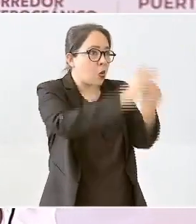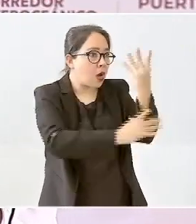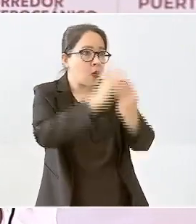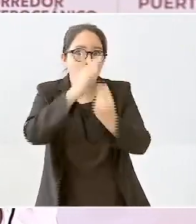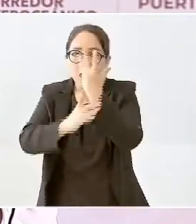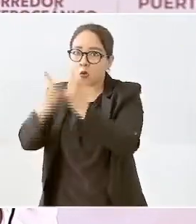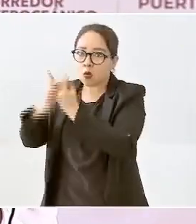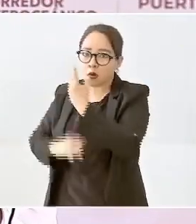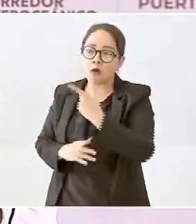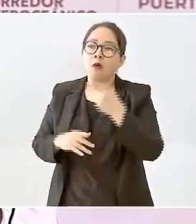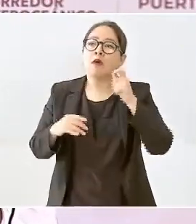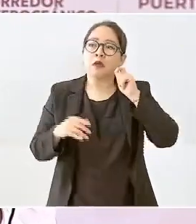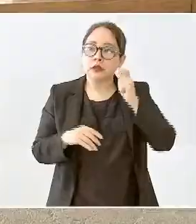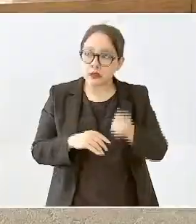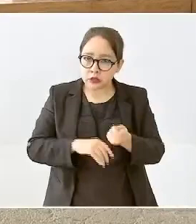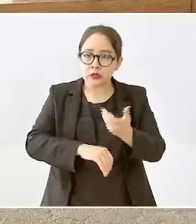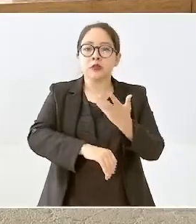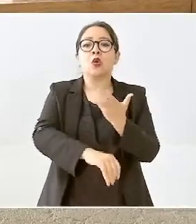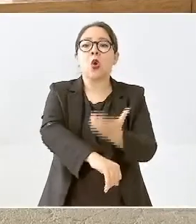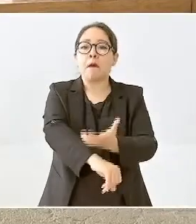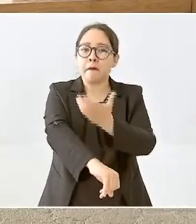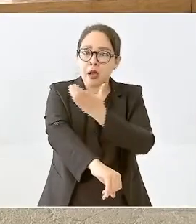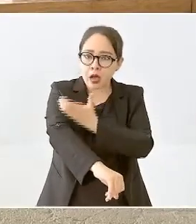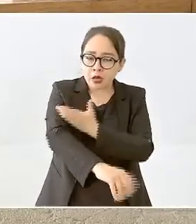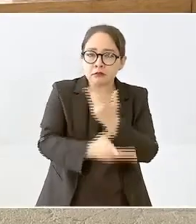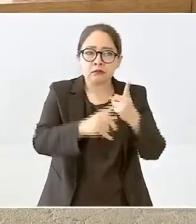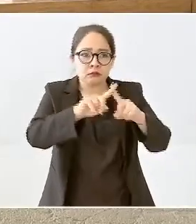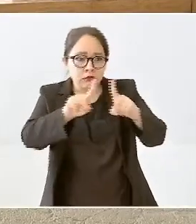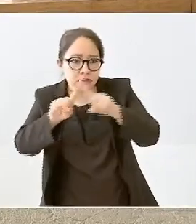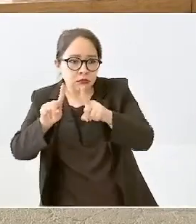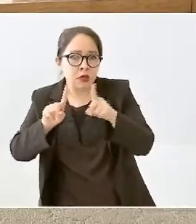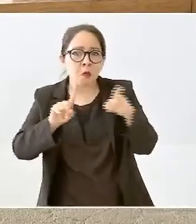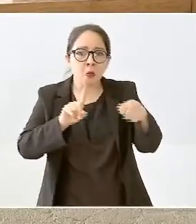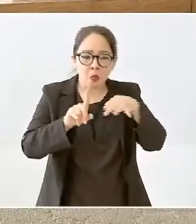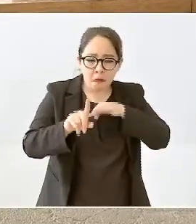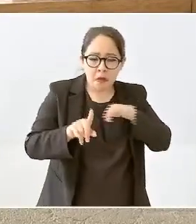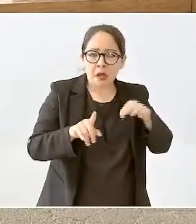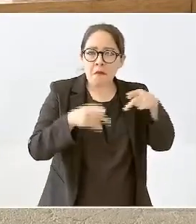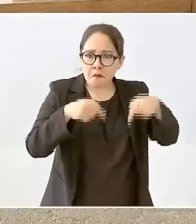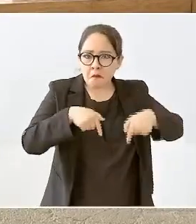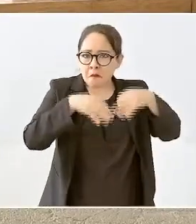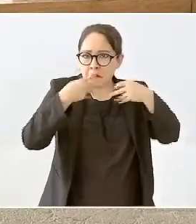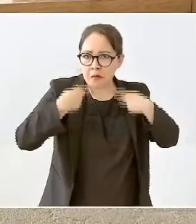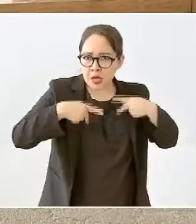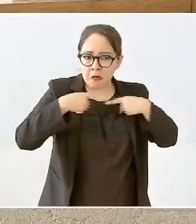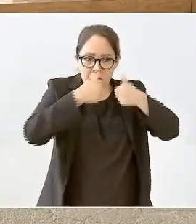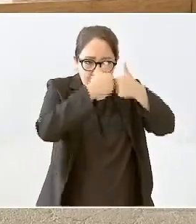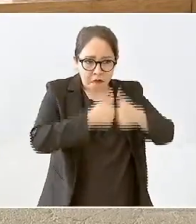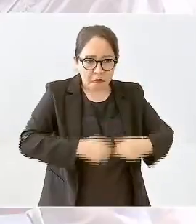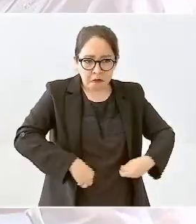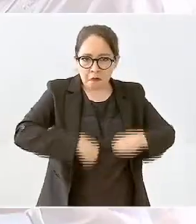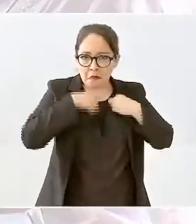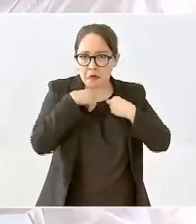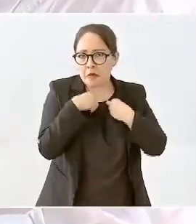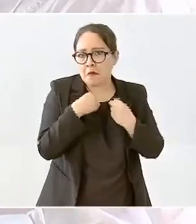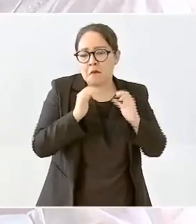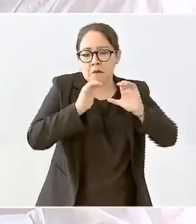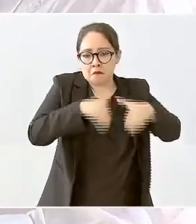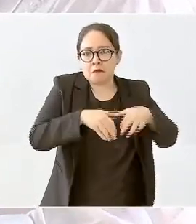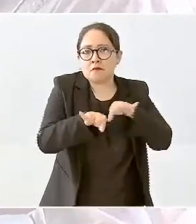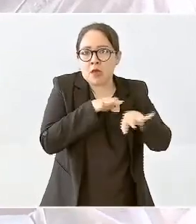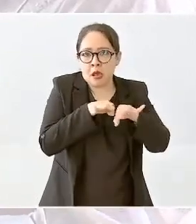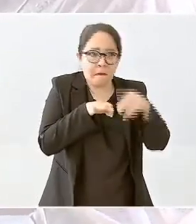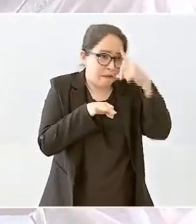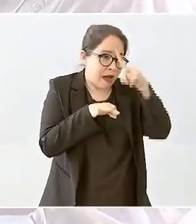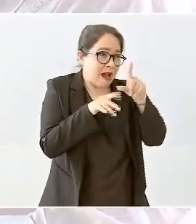en donde nuestros compatriotas encuentren empleos que les permitan quedarse con sus familias en esta zona entrañable del país